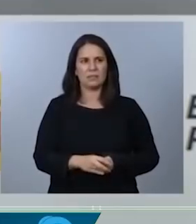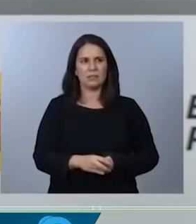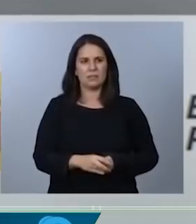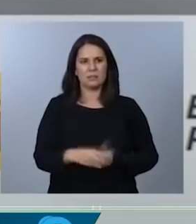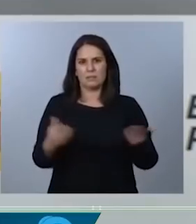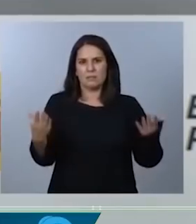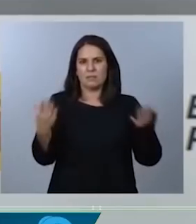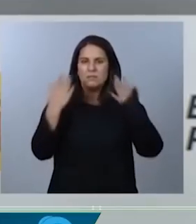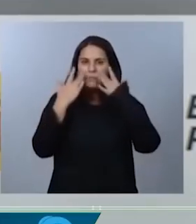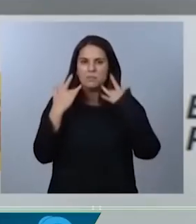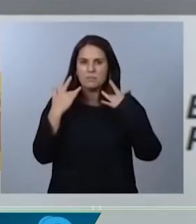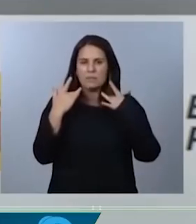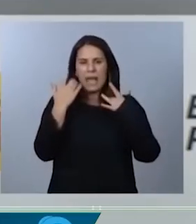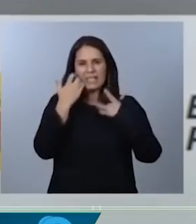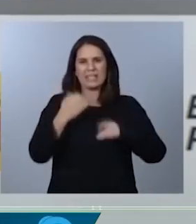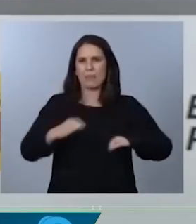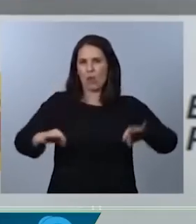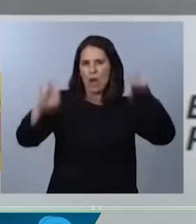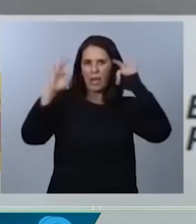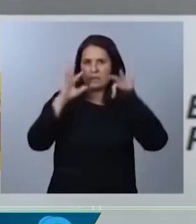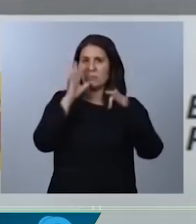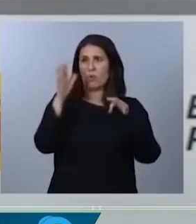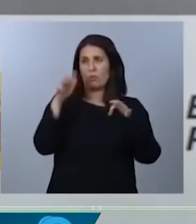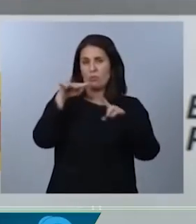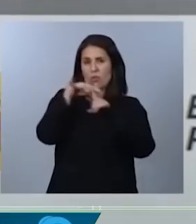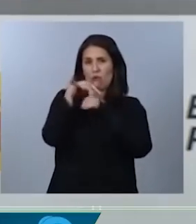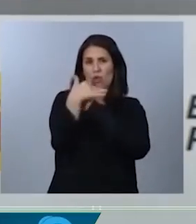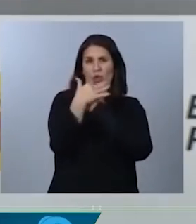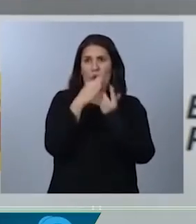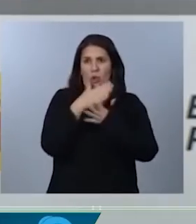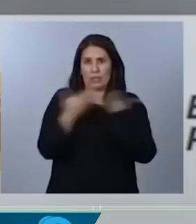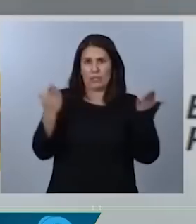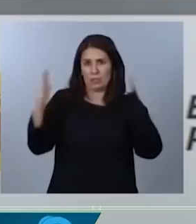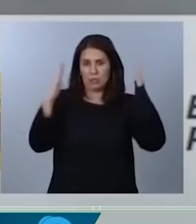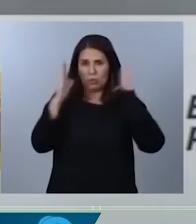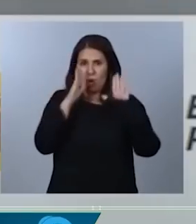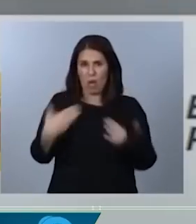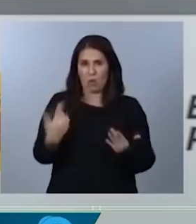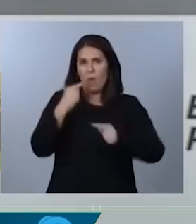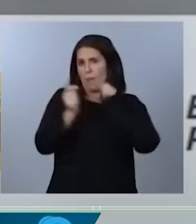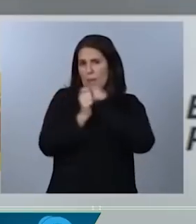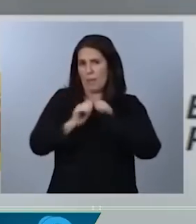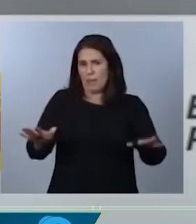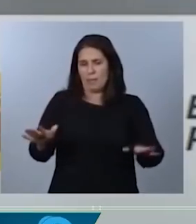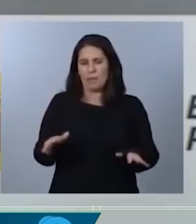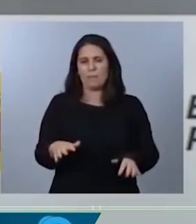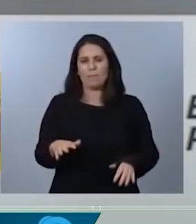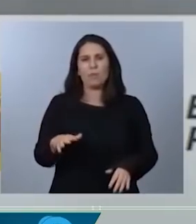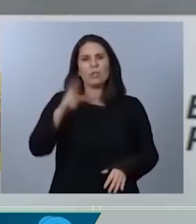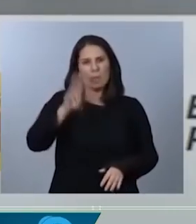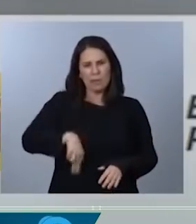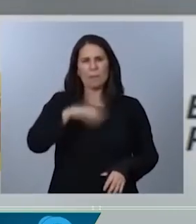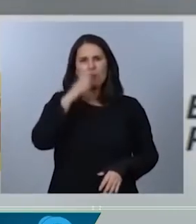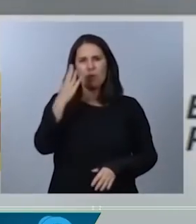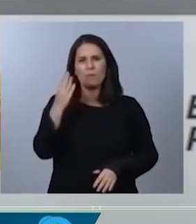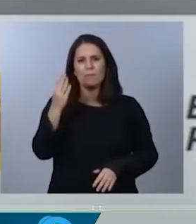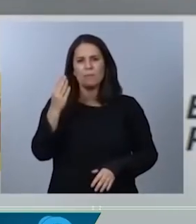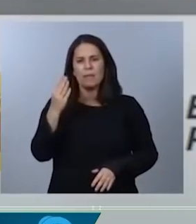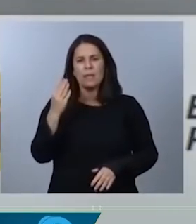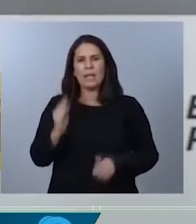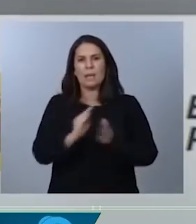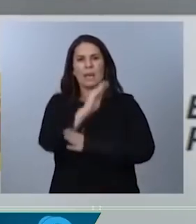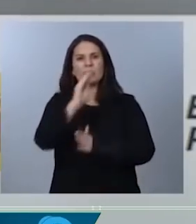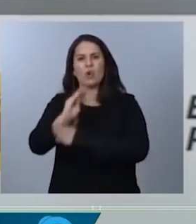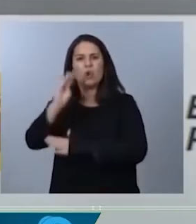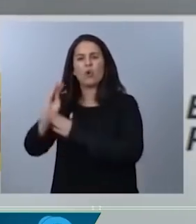Si son incapaces ni de contar el número de muertos por el COVID, van a saber lo que está tensionado. Es decir, yo están metiendo una dosis de inseguridad jurídica que solamente